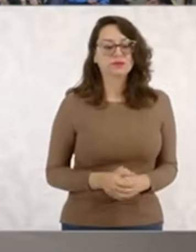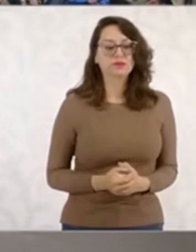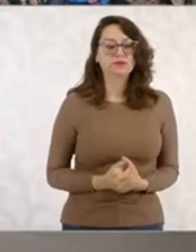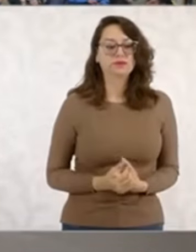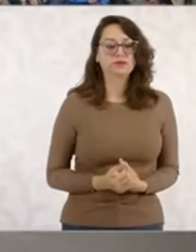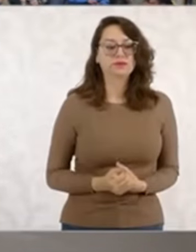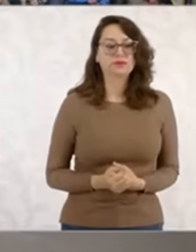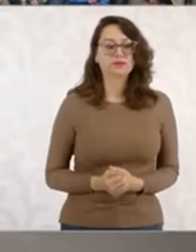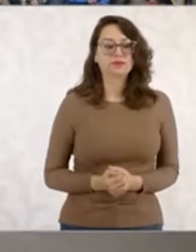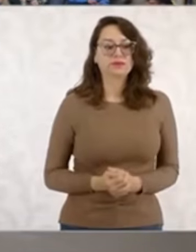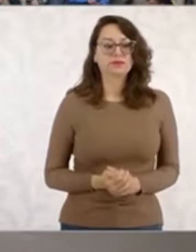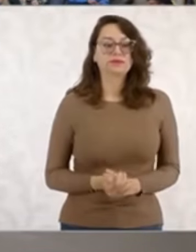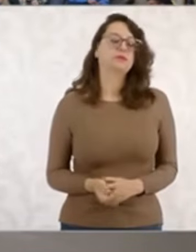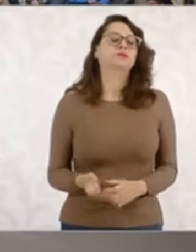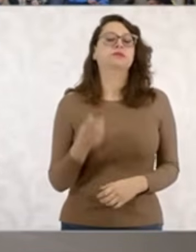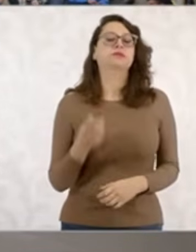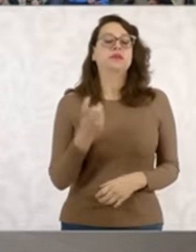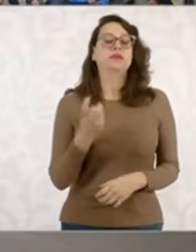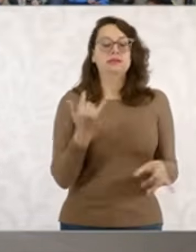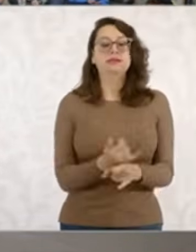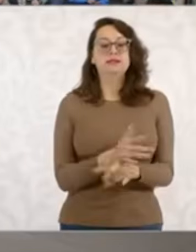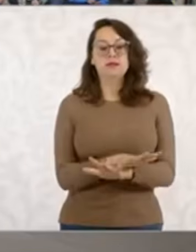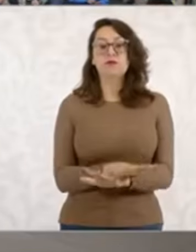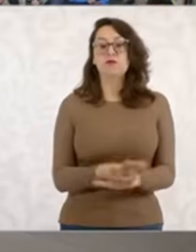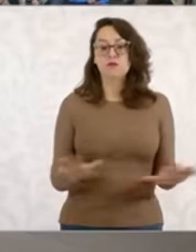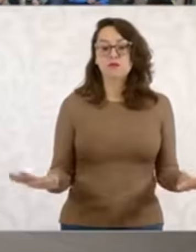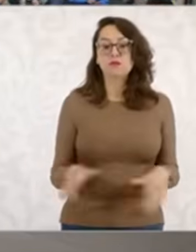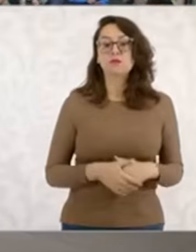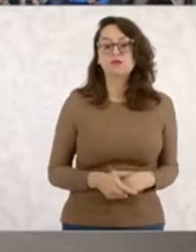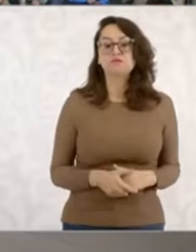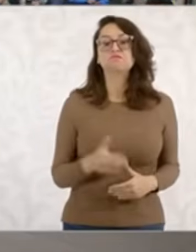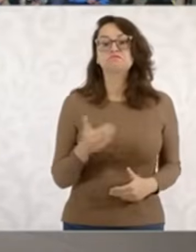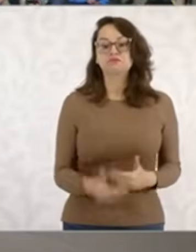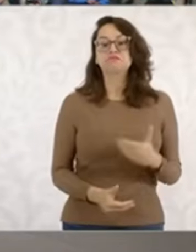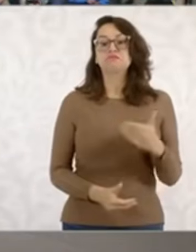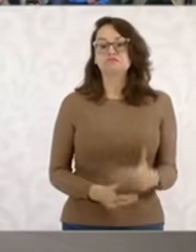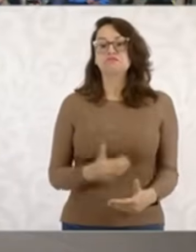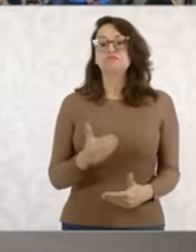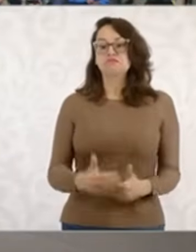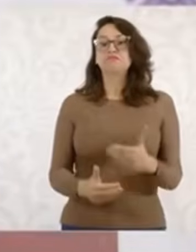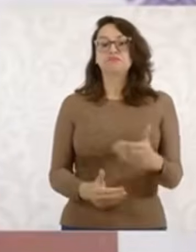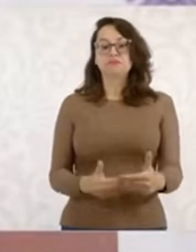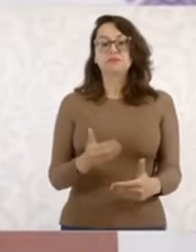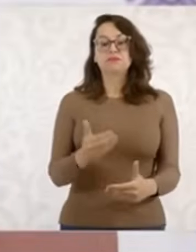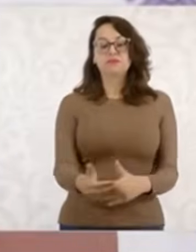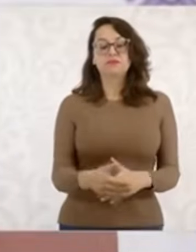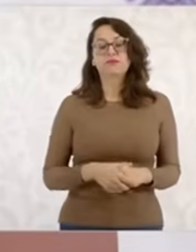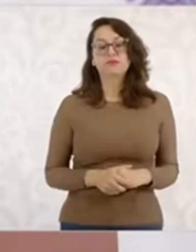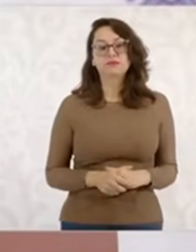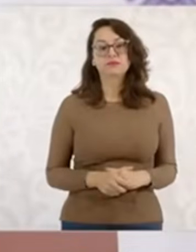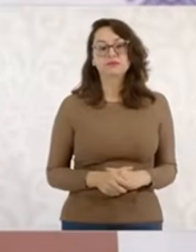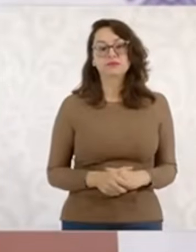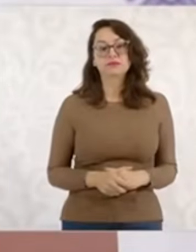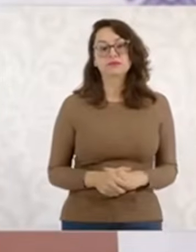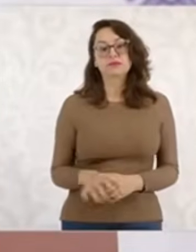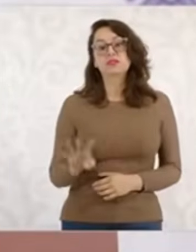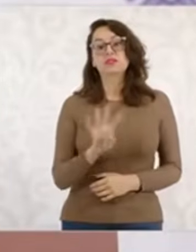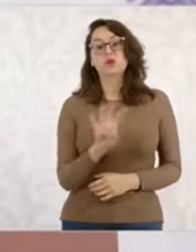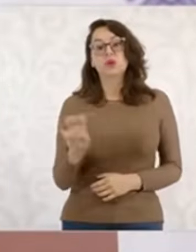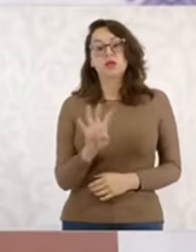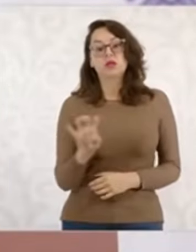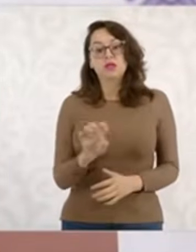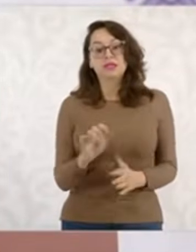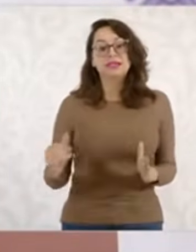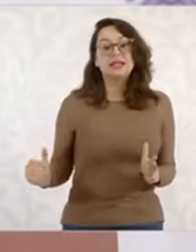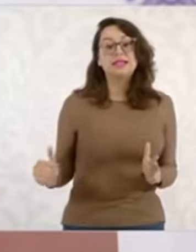Bueno, pues esta es la información. Como ven, va muy avanzado. Son más de 400,000, vamos a